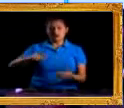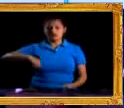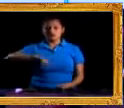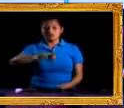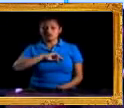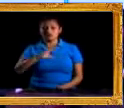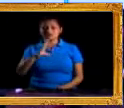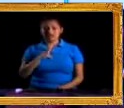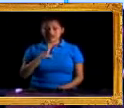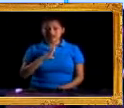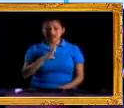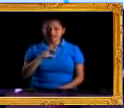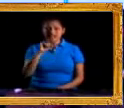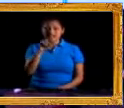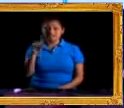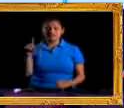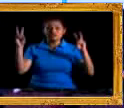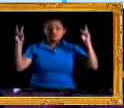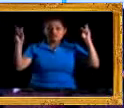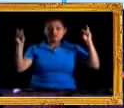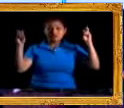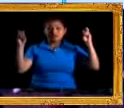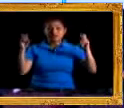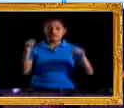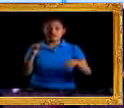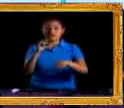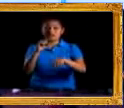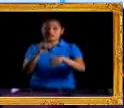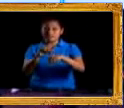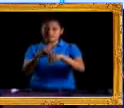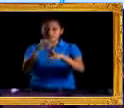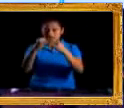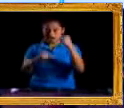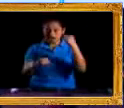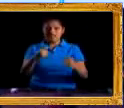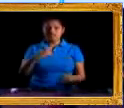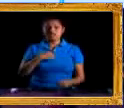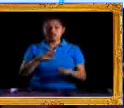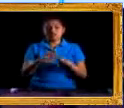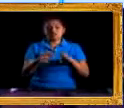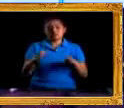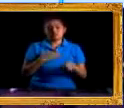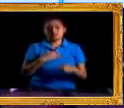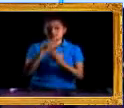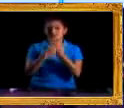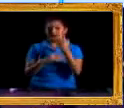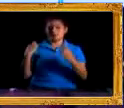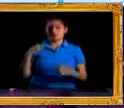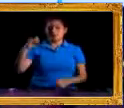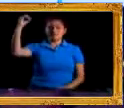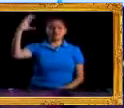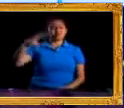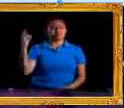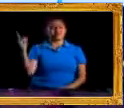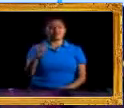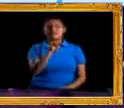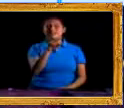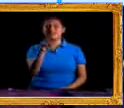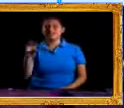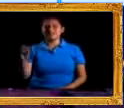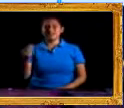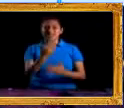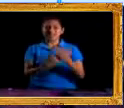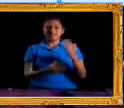nosotros tener estos temas escatológicos, y yo extendí mi mano para bendecir a todos aquellos que